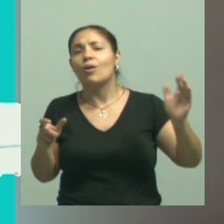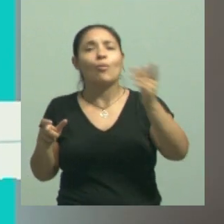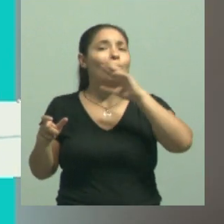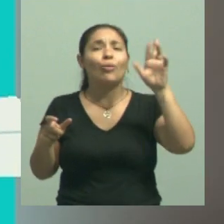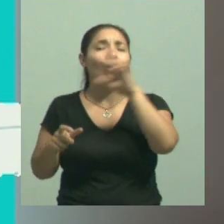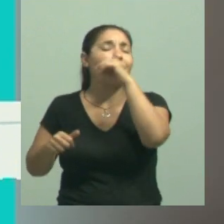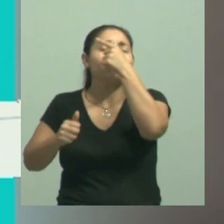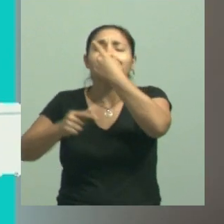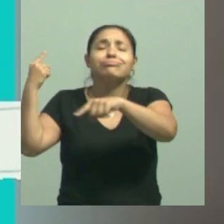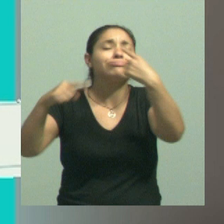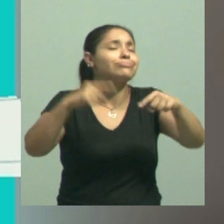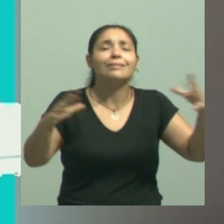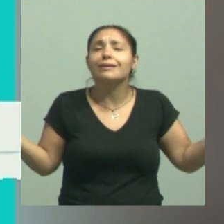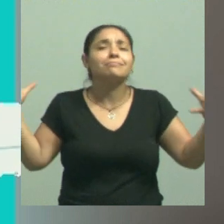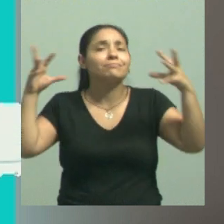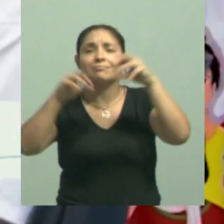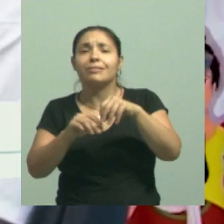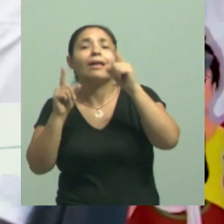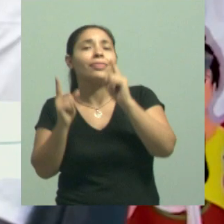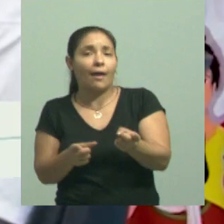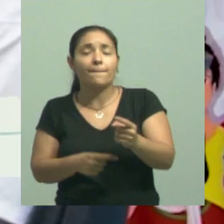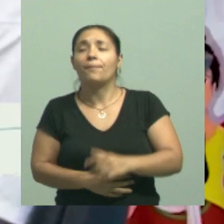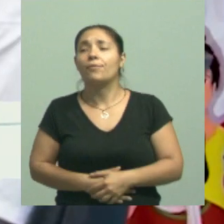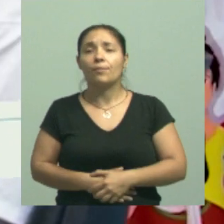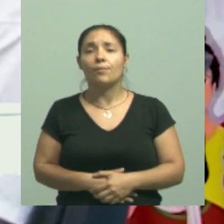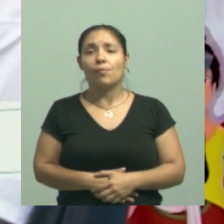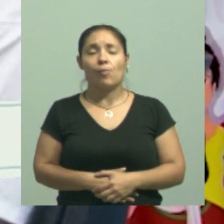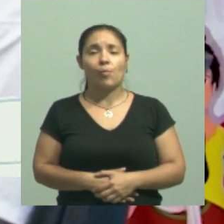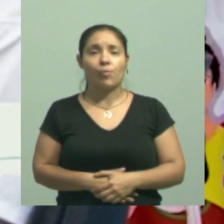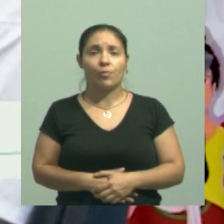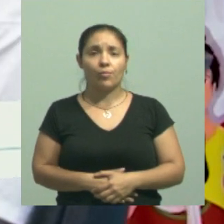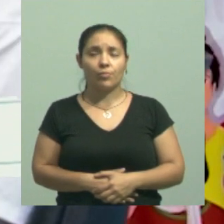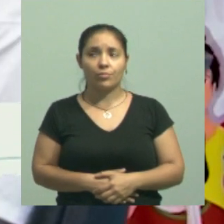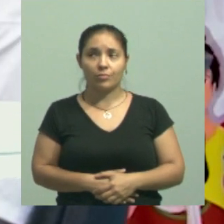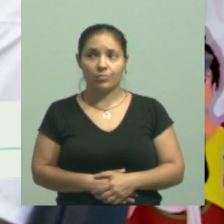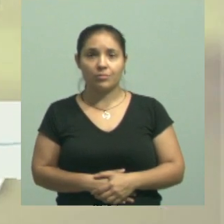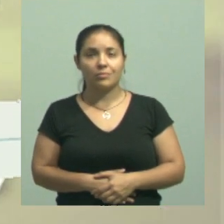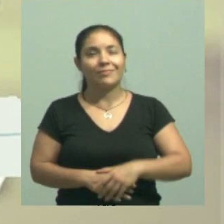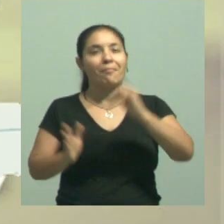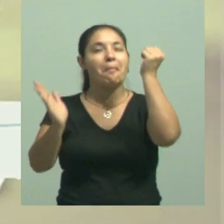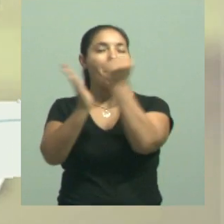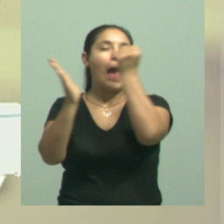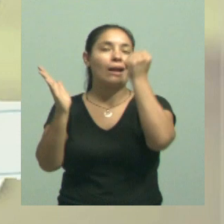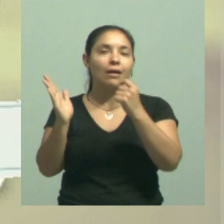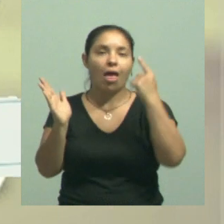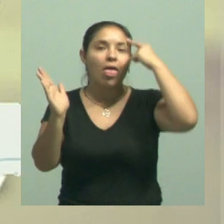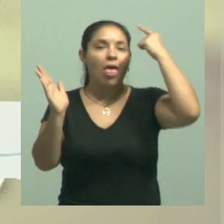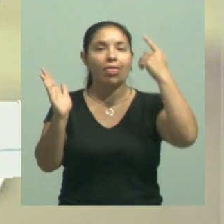y también la posibilidad de empezar a romper ciertos estereotipos, de